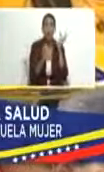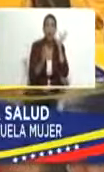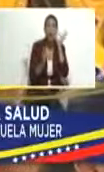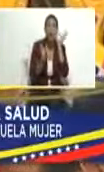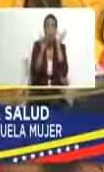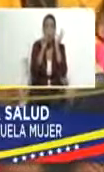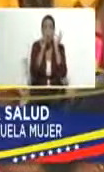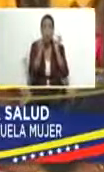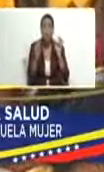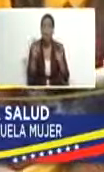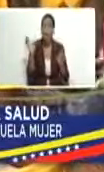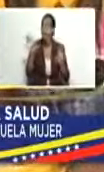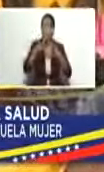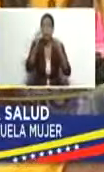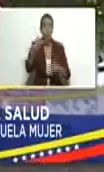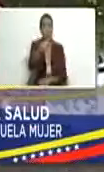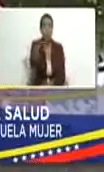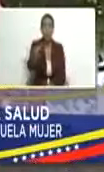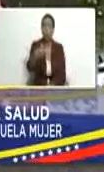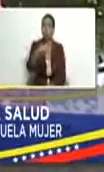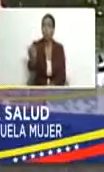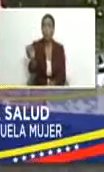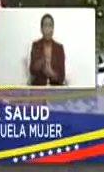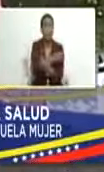no violencia.